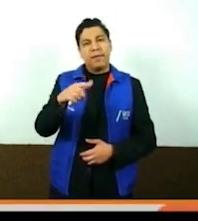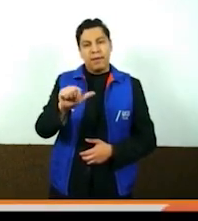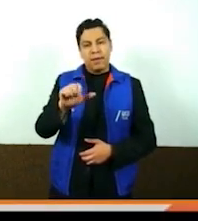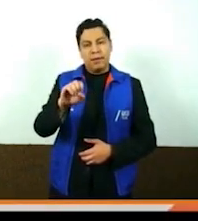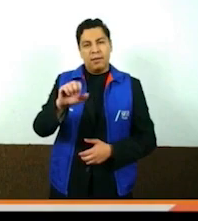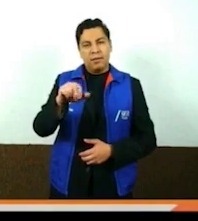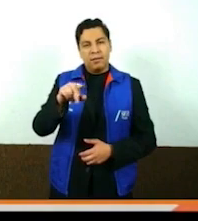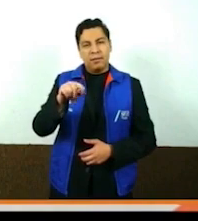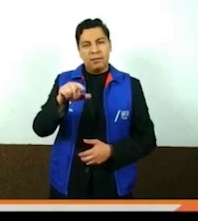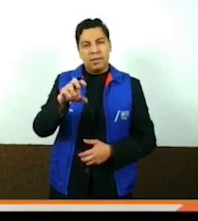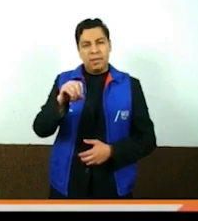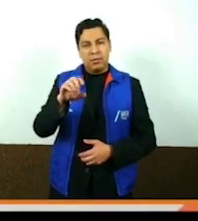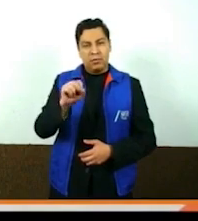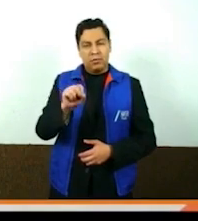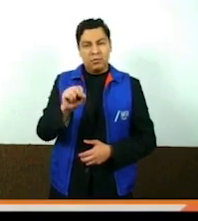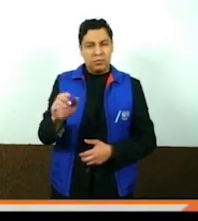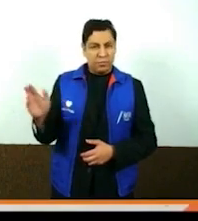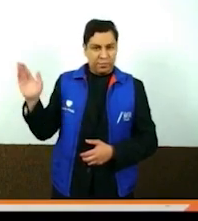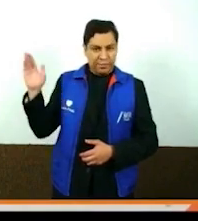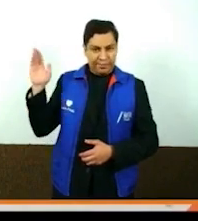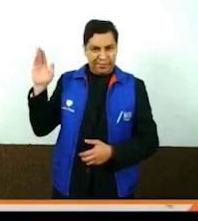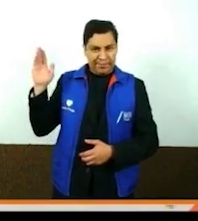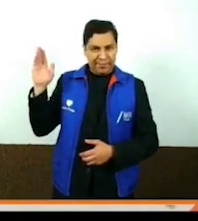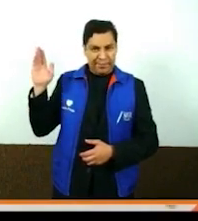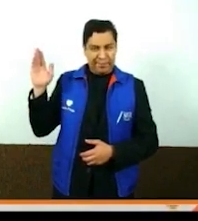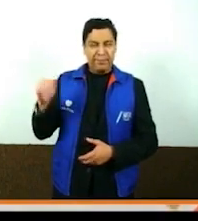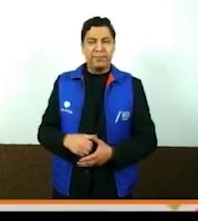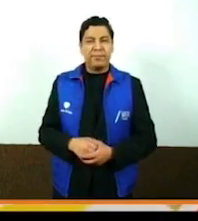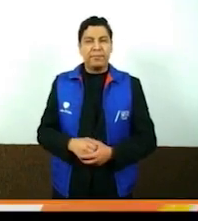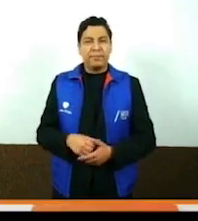Vega Santos Hernández,